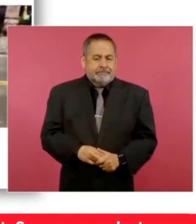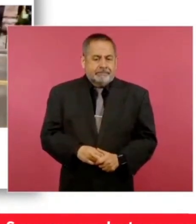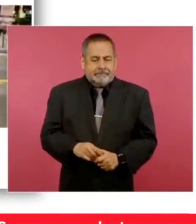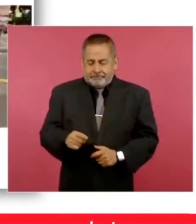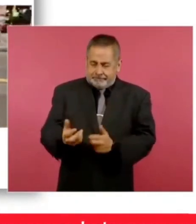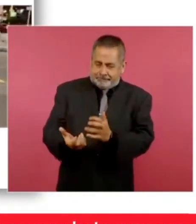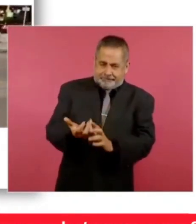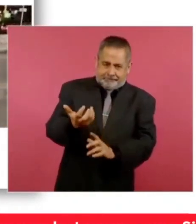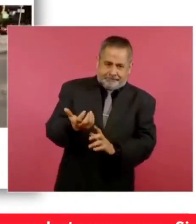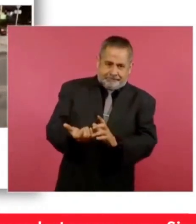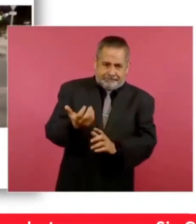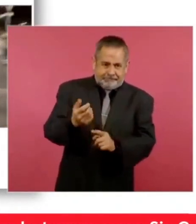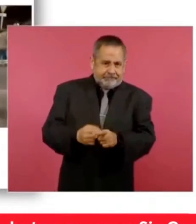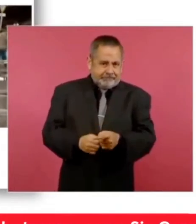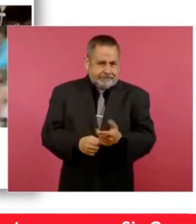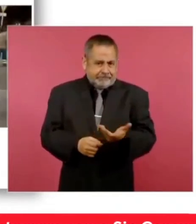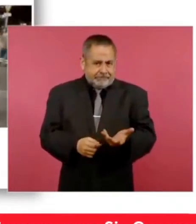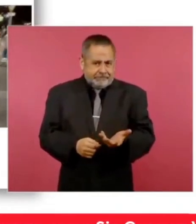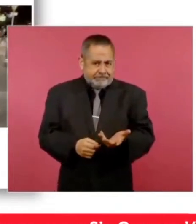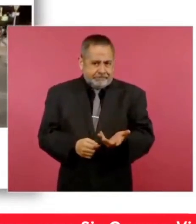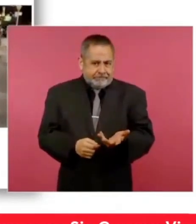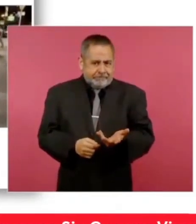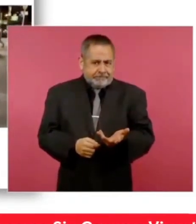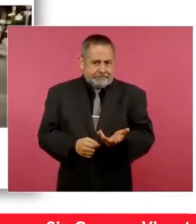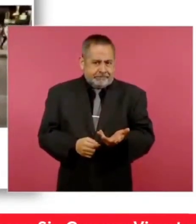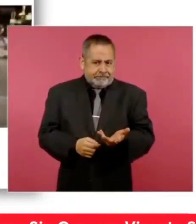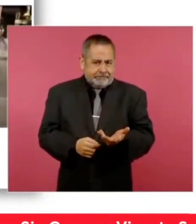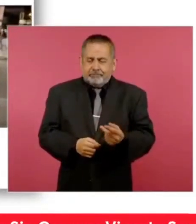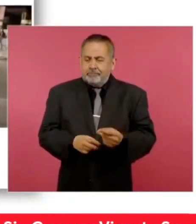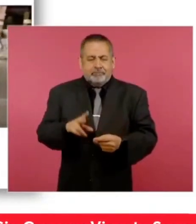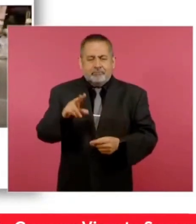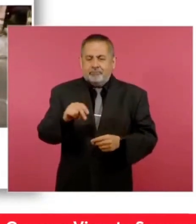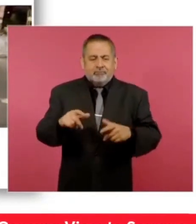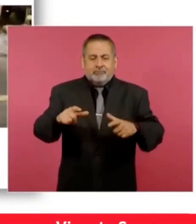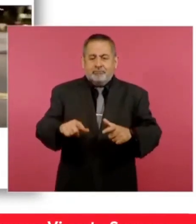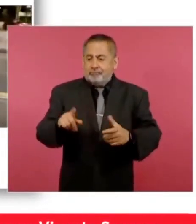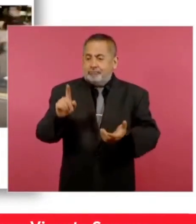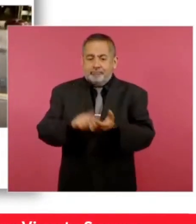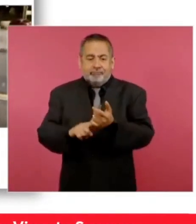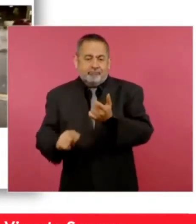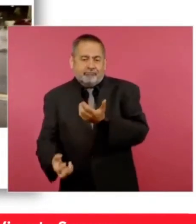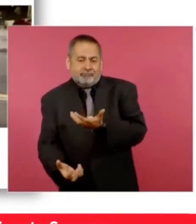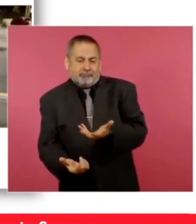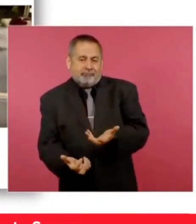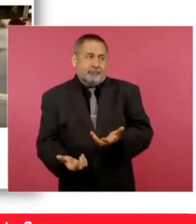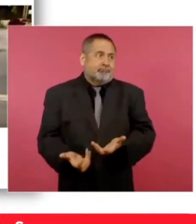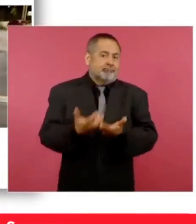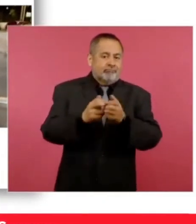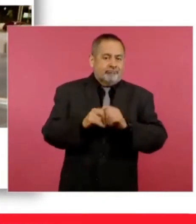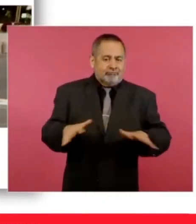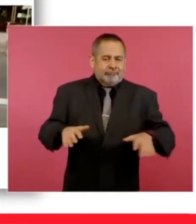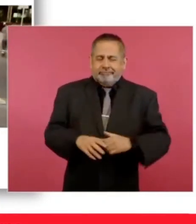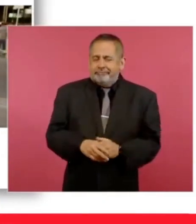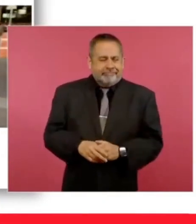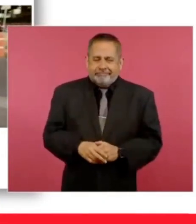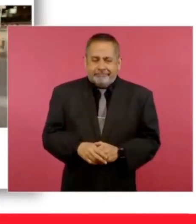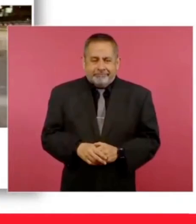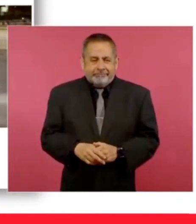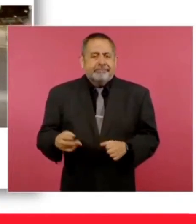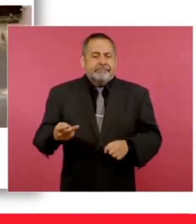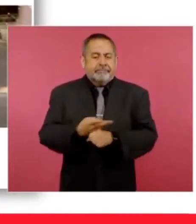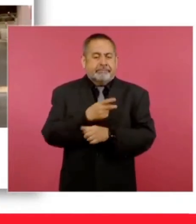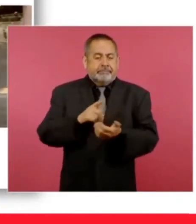fuego, pero pues no se trata de una alcantarilla incendiada y les vamos a decir qué fue lo que sí sucedió. Porque